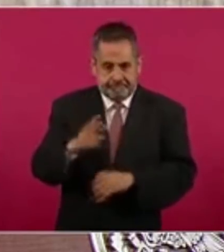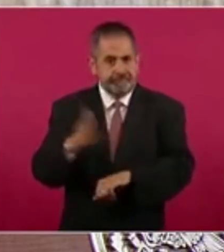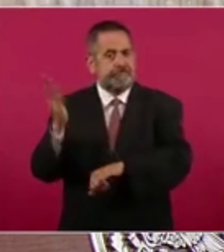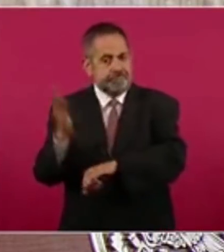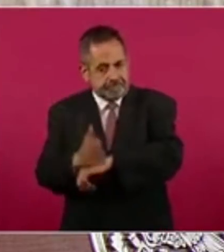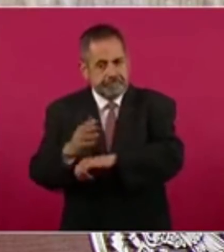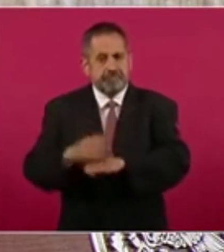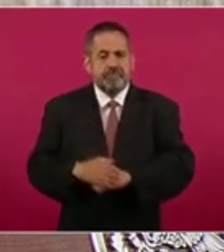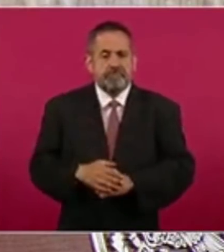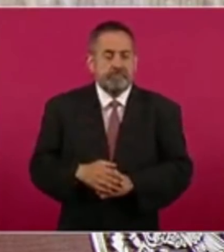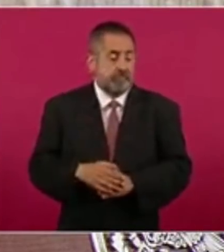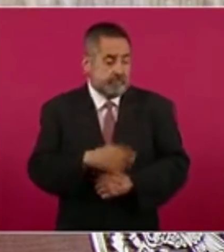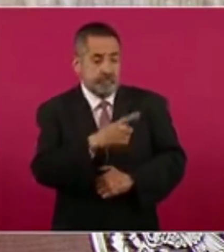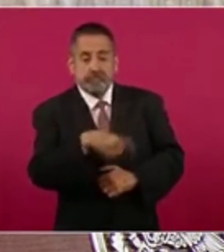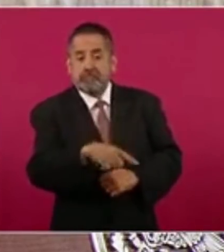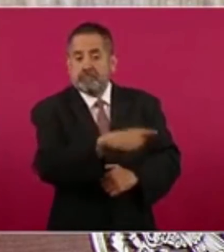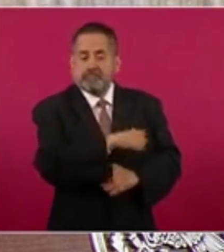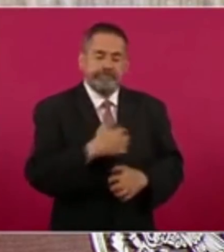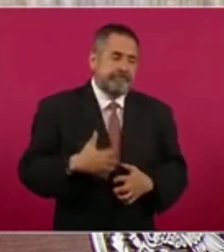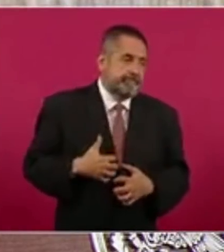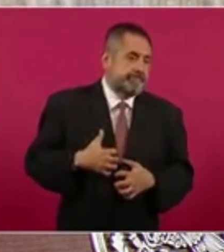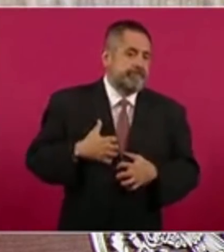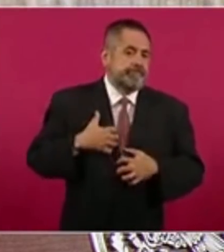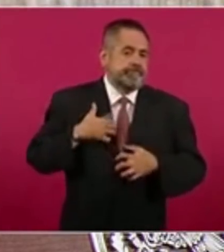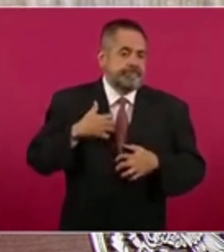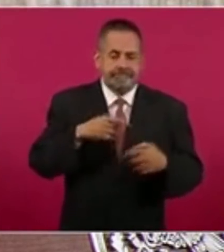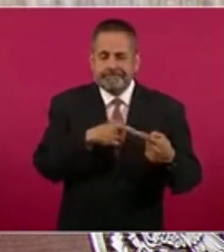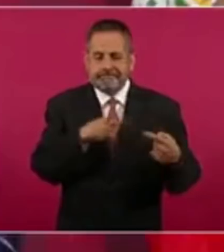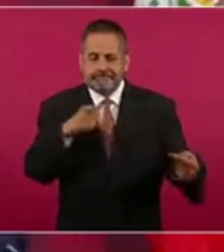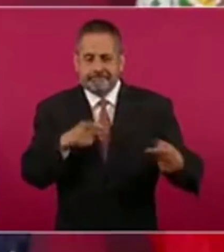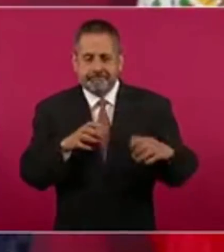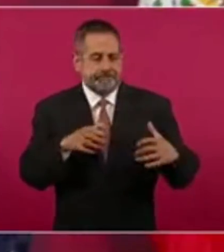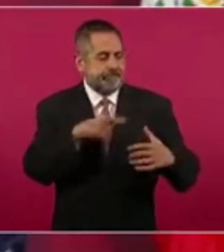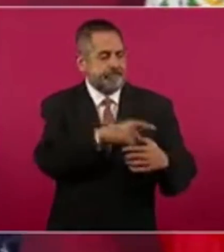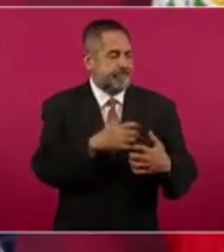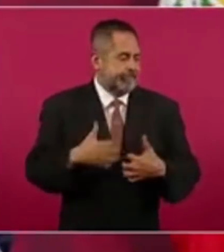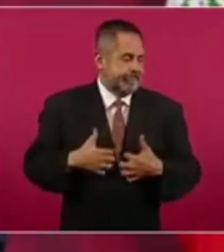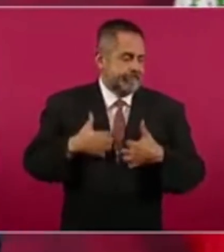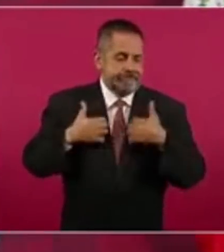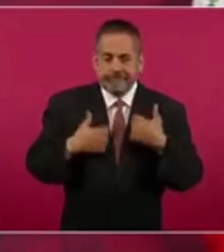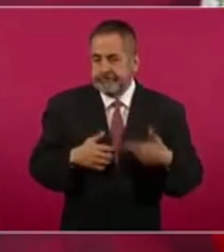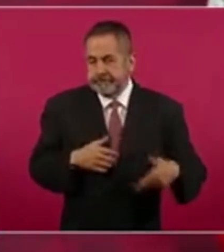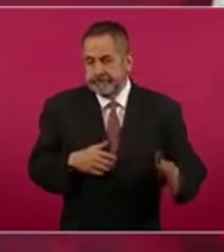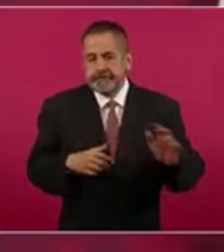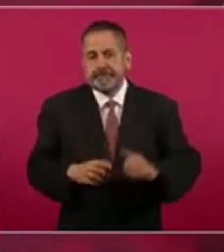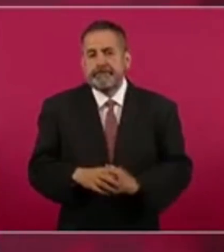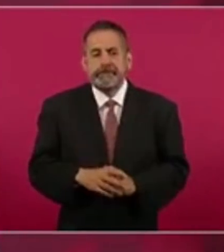duela a nuestros adversarios, los conservadores,